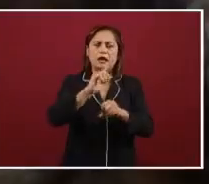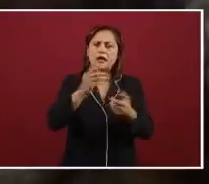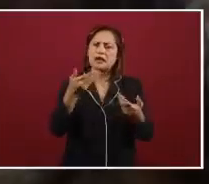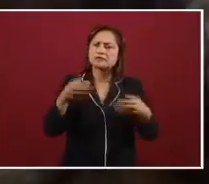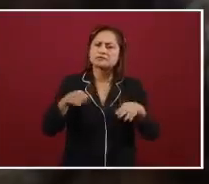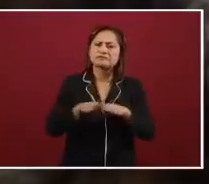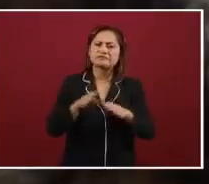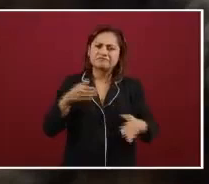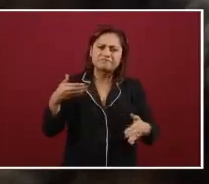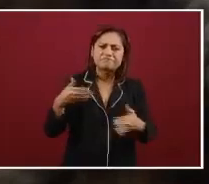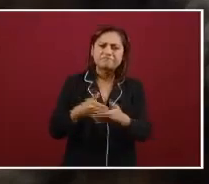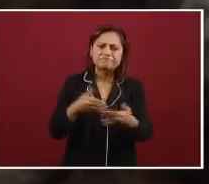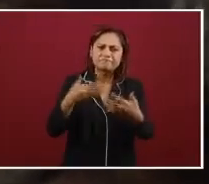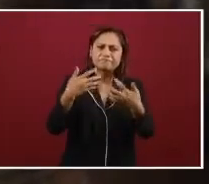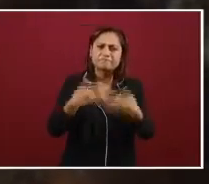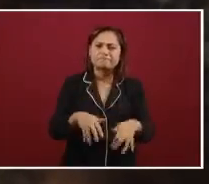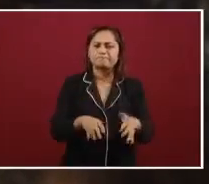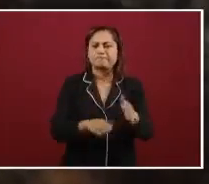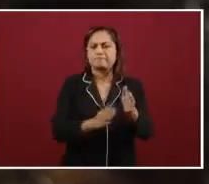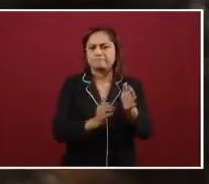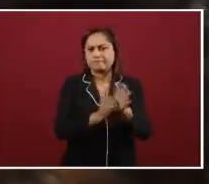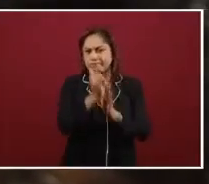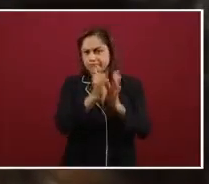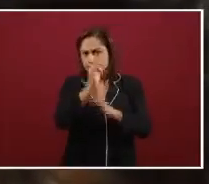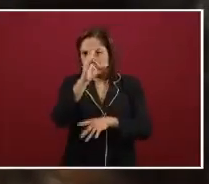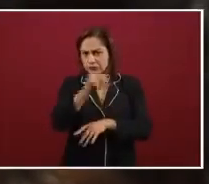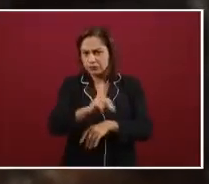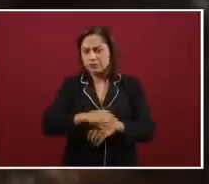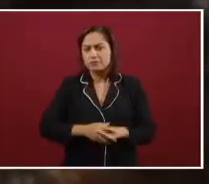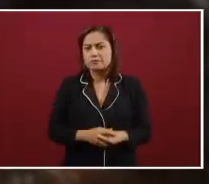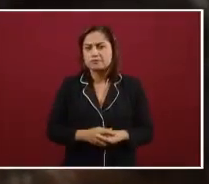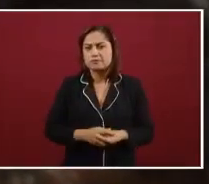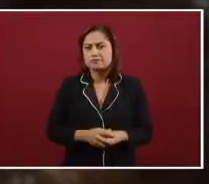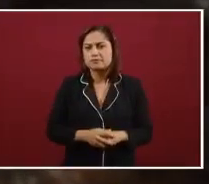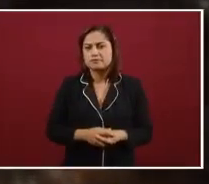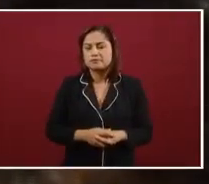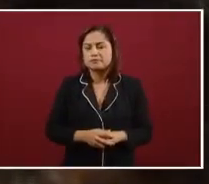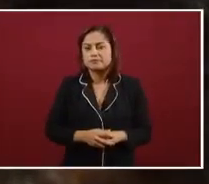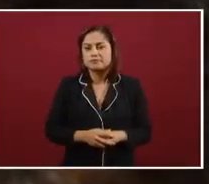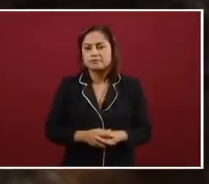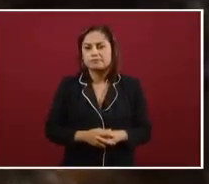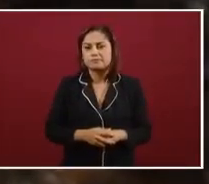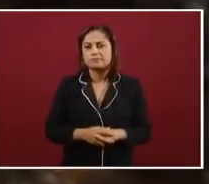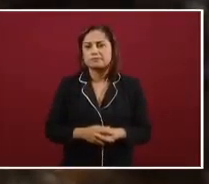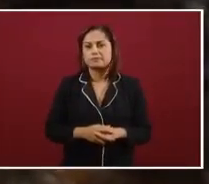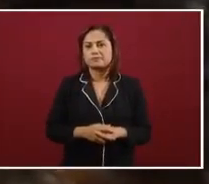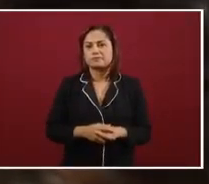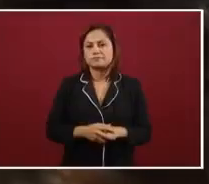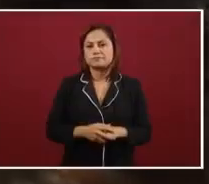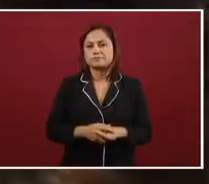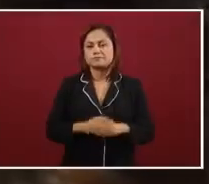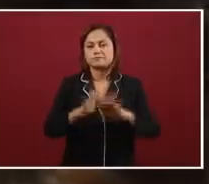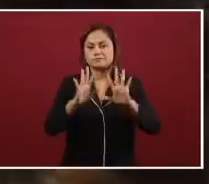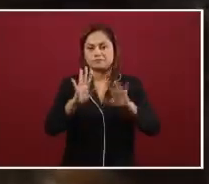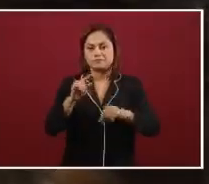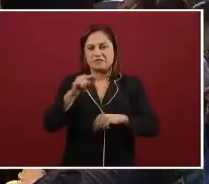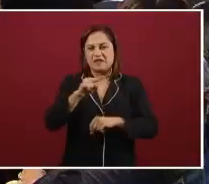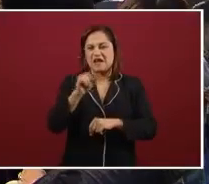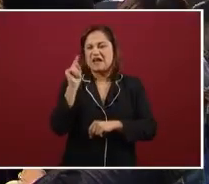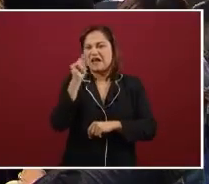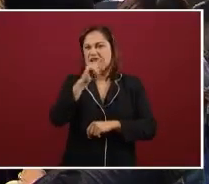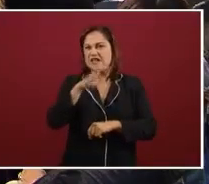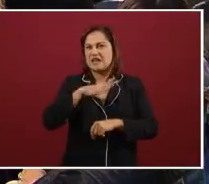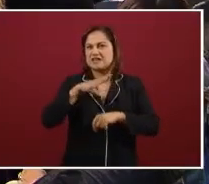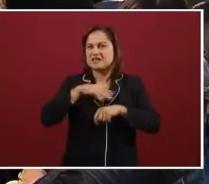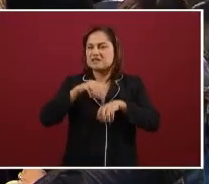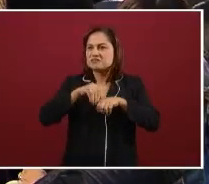mucha controversia y sobre todo esto se presume a que por ahí hay una campaña en contra